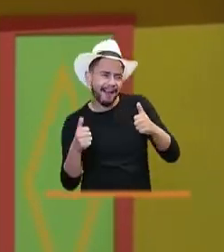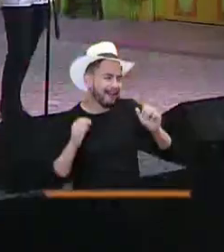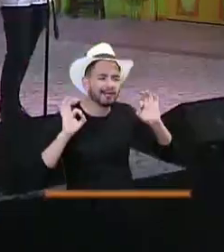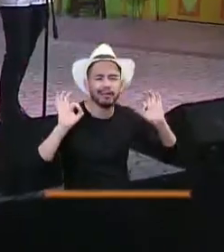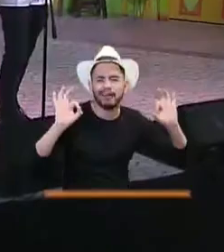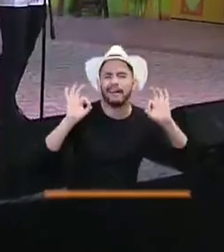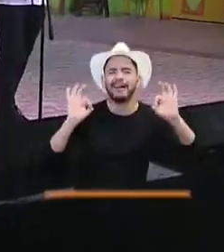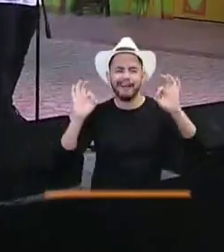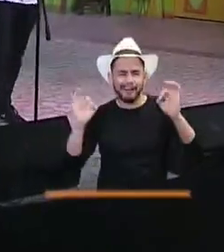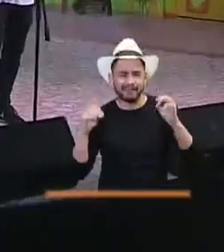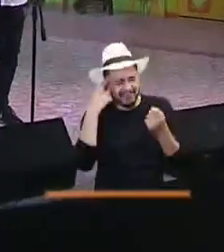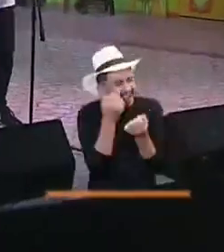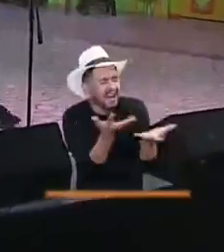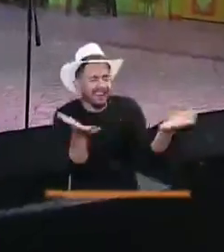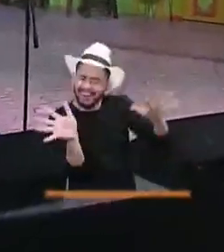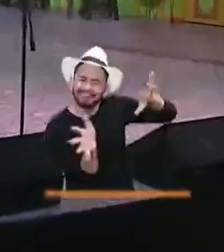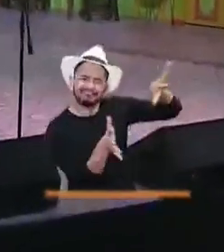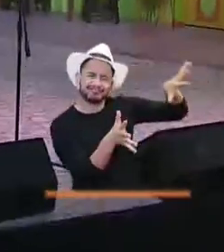diamante.